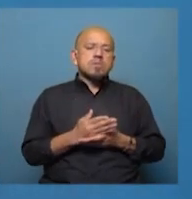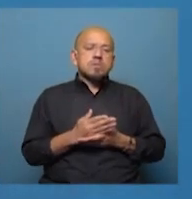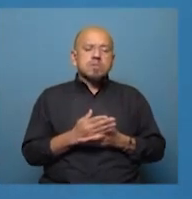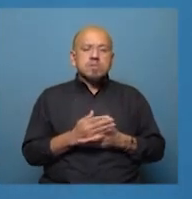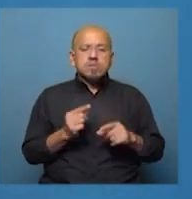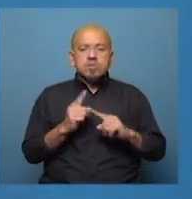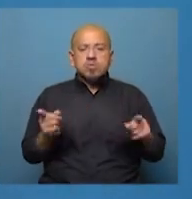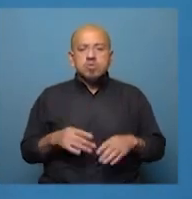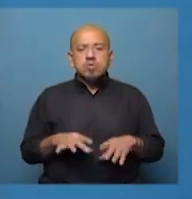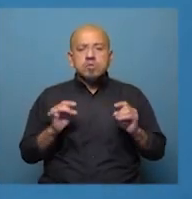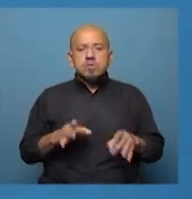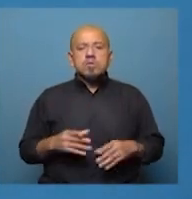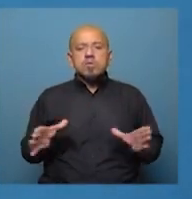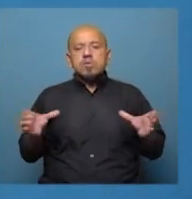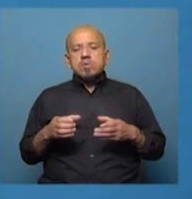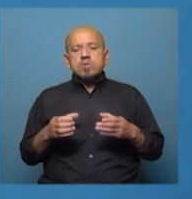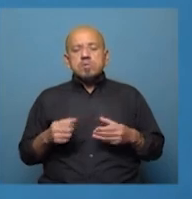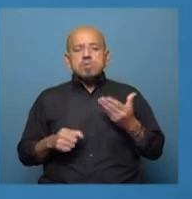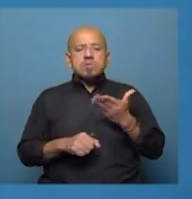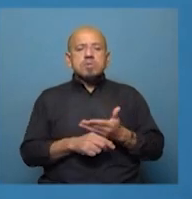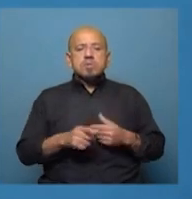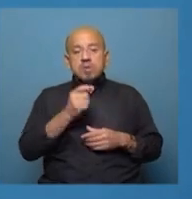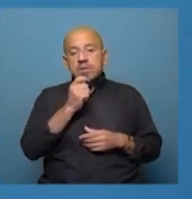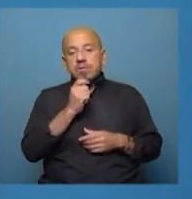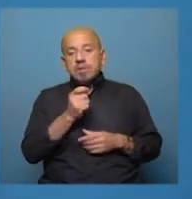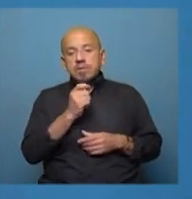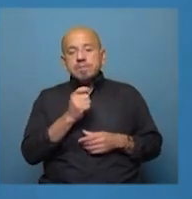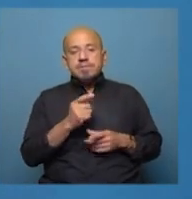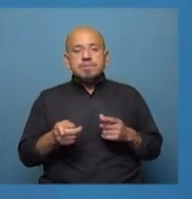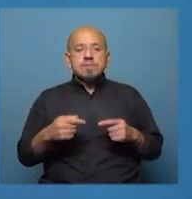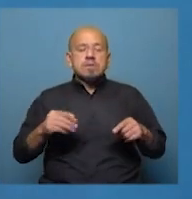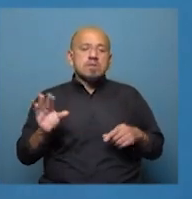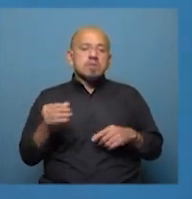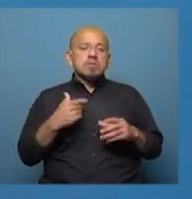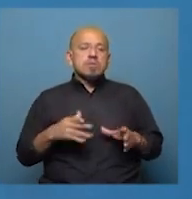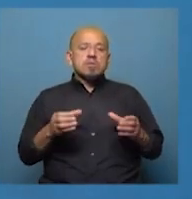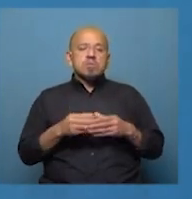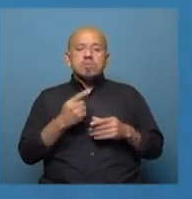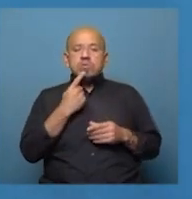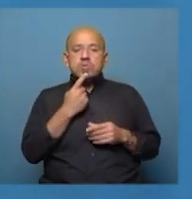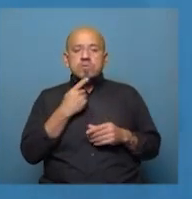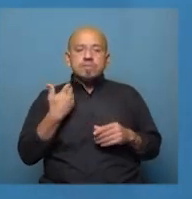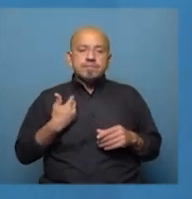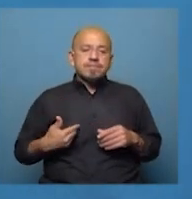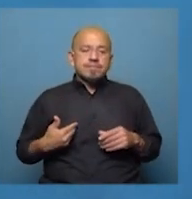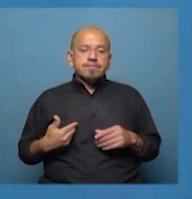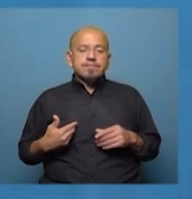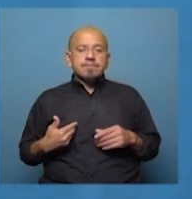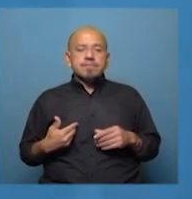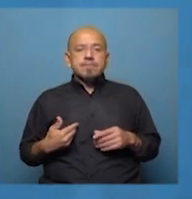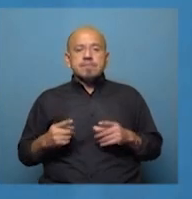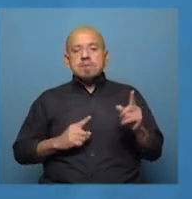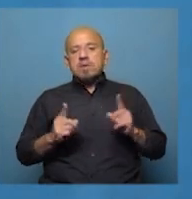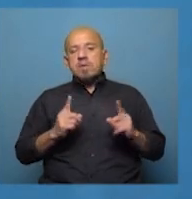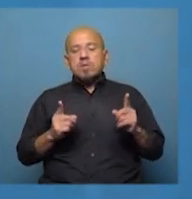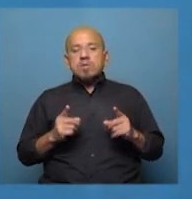solamente a las comisiones sino solicitando entrevistas a cada una de las bancadas de todos los partidos políticos Lamentablemente hay Quienes no los